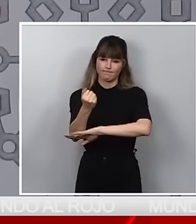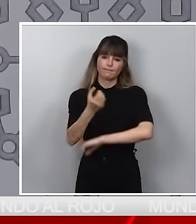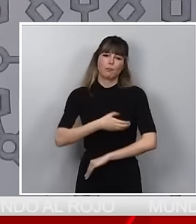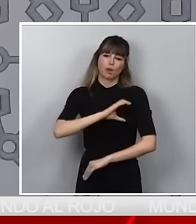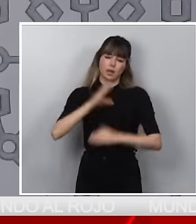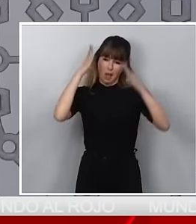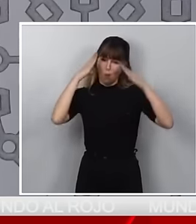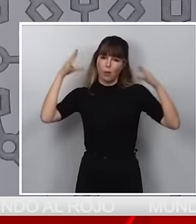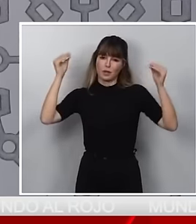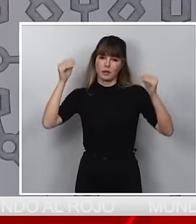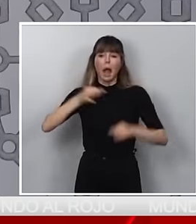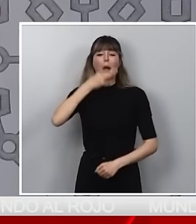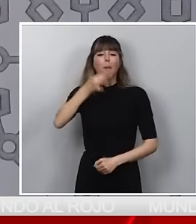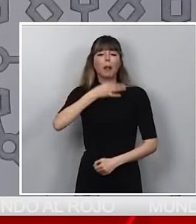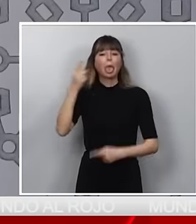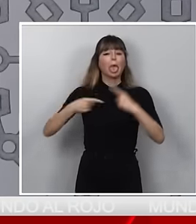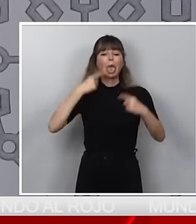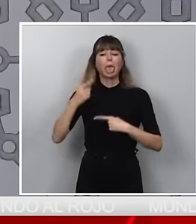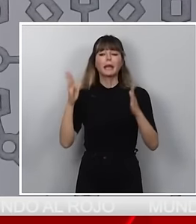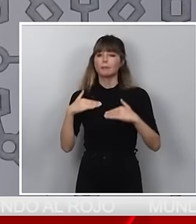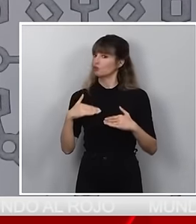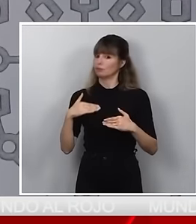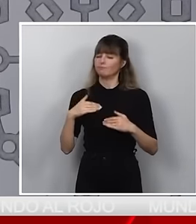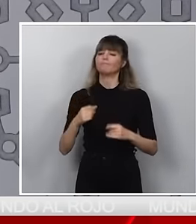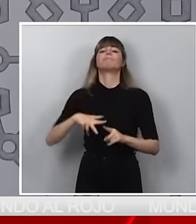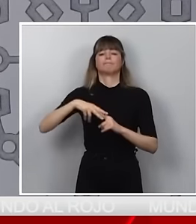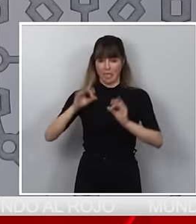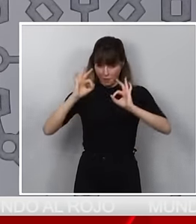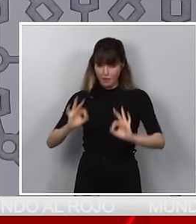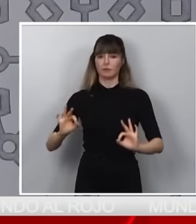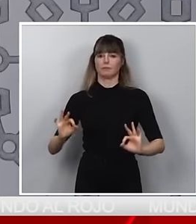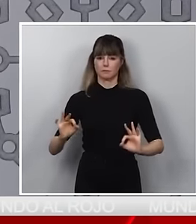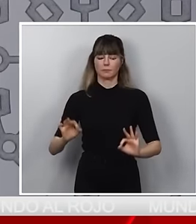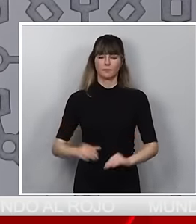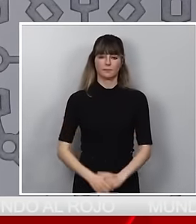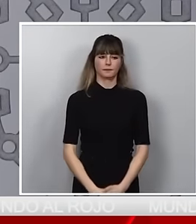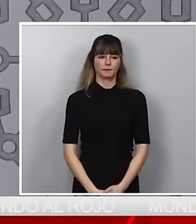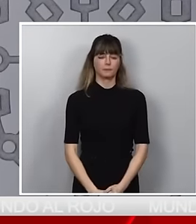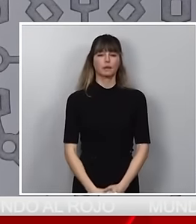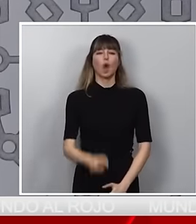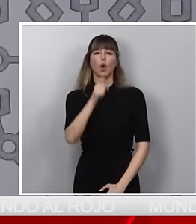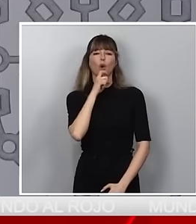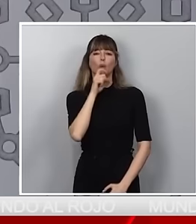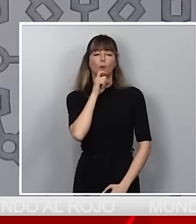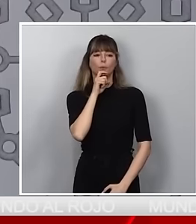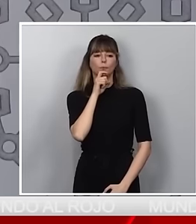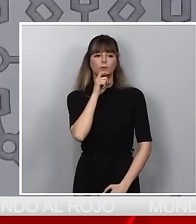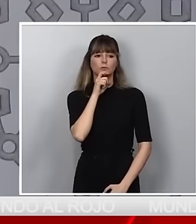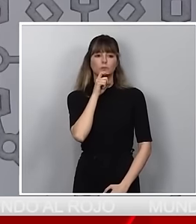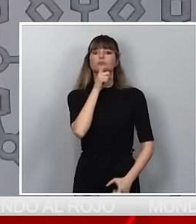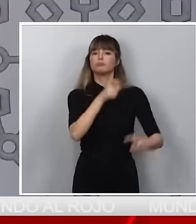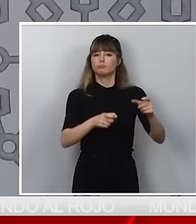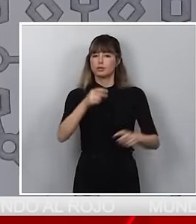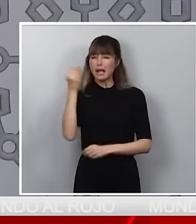Estado, no solo en palabras, sino también en hechos. A través de una importante mejora en el número de